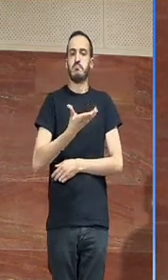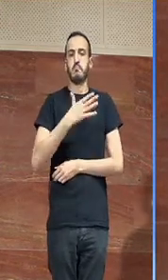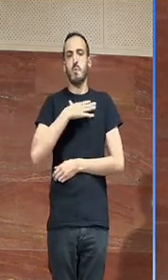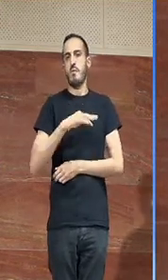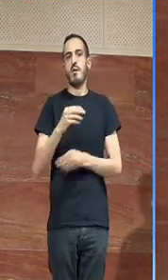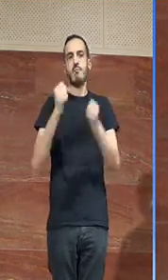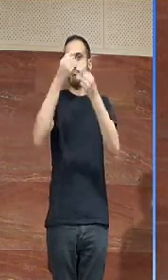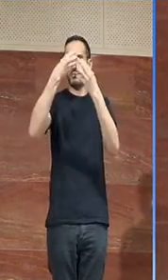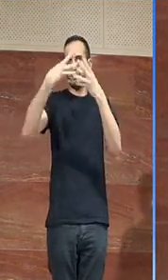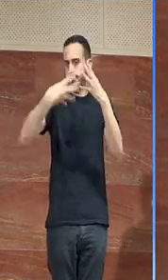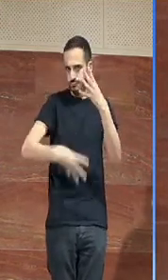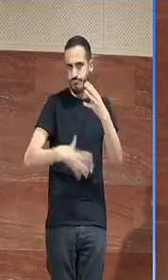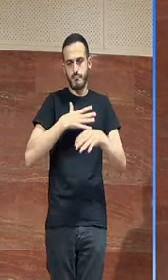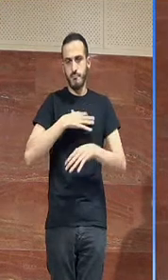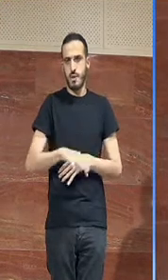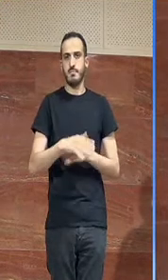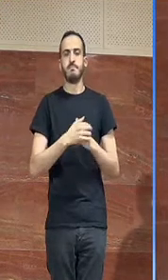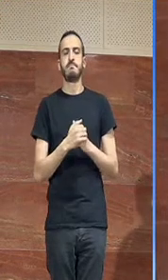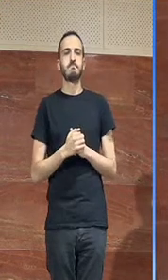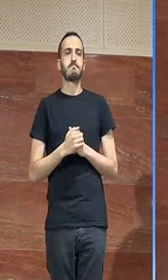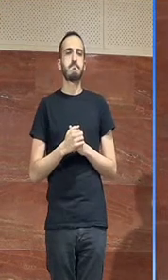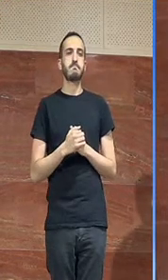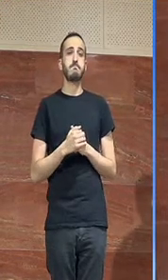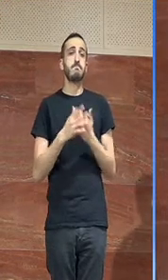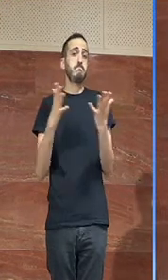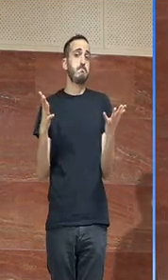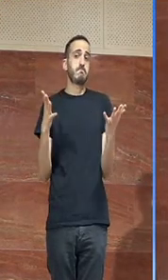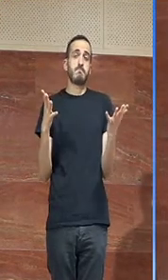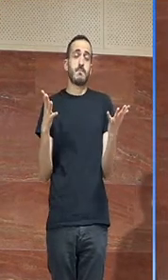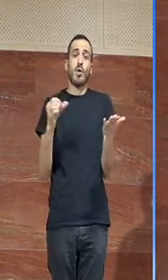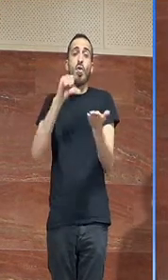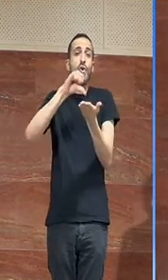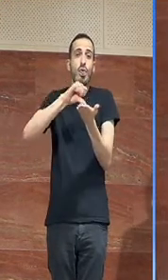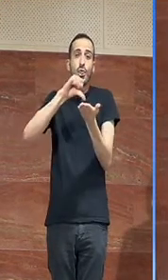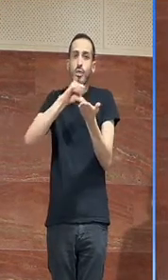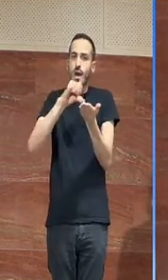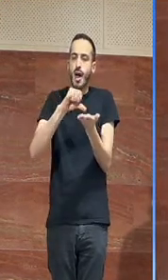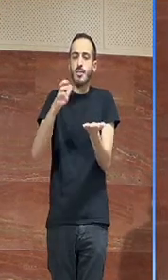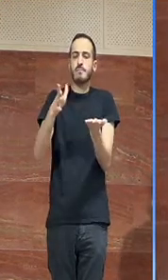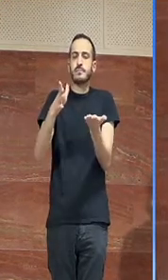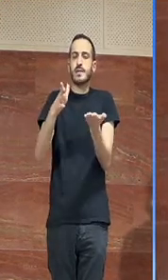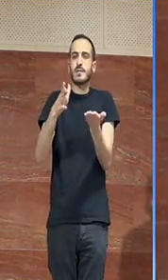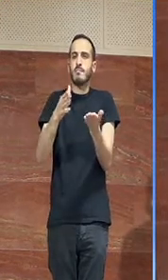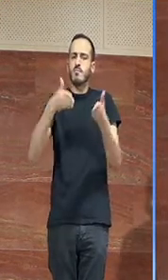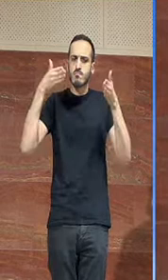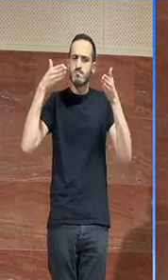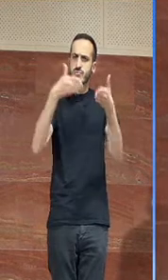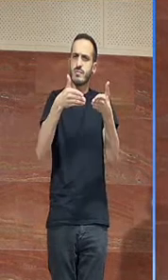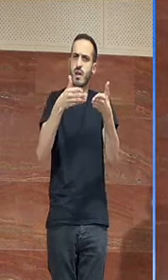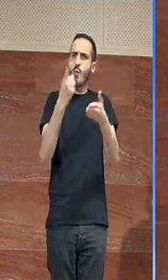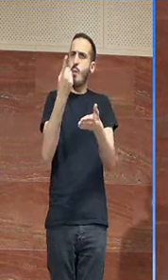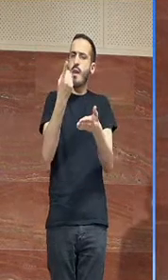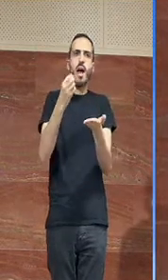larga lista de adjetivos, ¿no? Pero ninguna ciudad desarrolla en exclusiva estas cualidades,